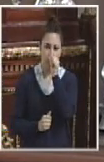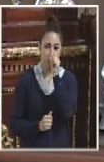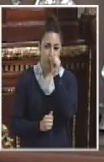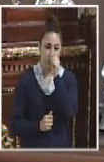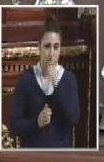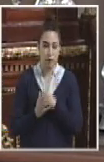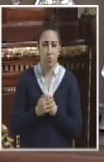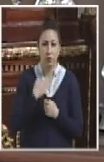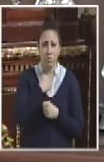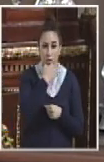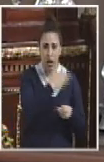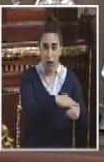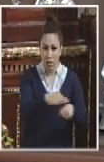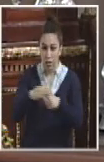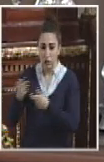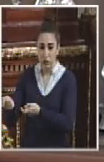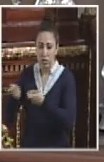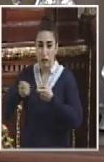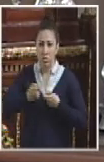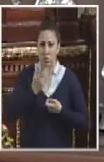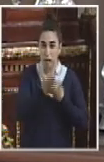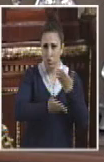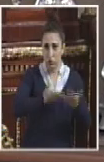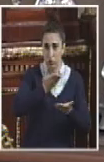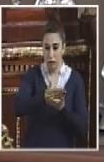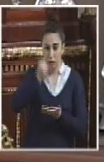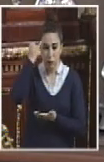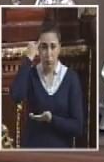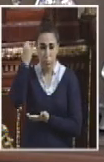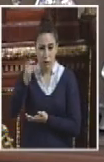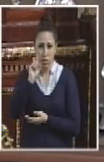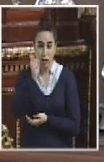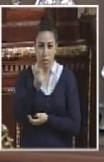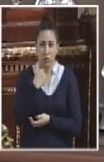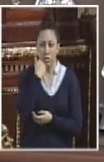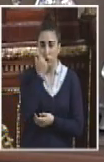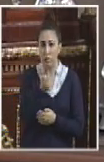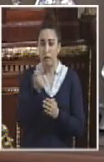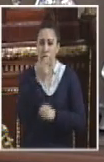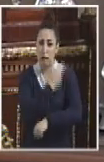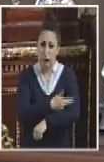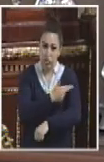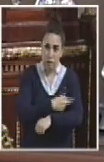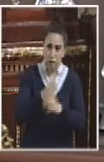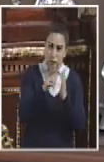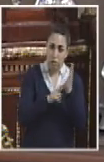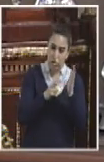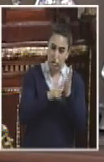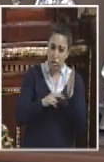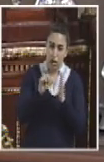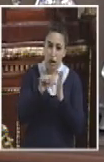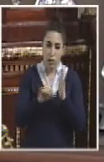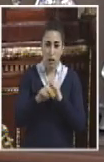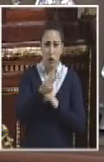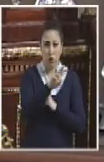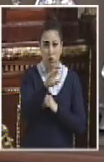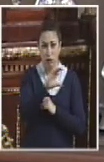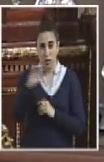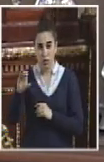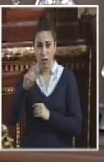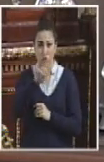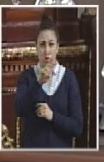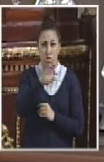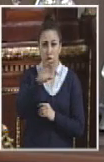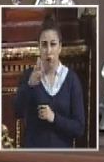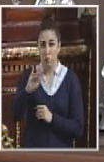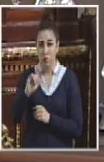Se informa que se recibió una iniciativa con proyecto de decreto por el que se modifican los artículos 200, 200 bis,